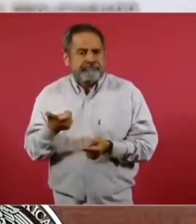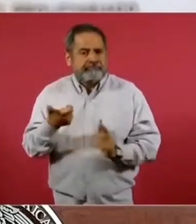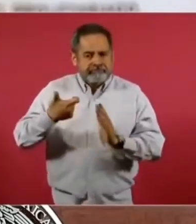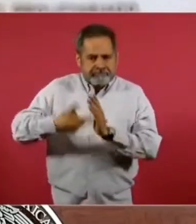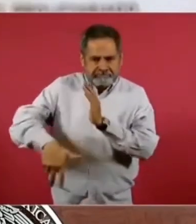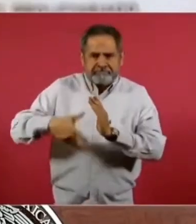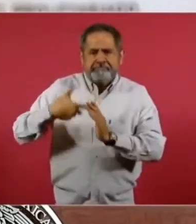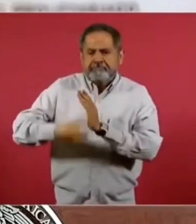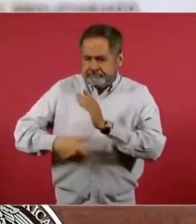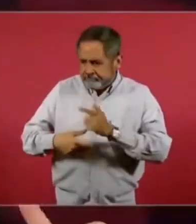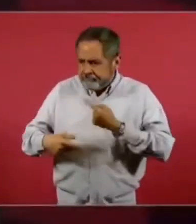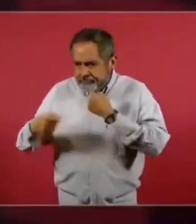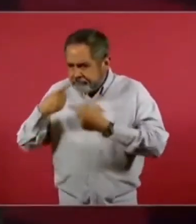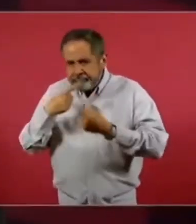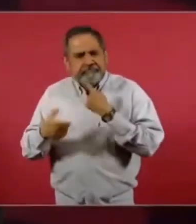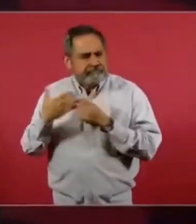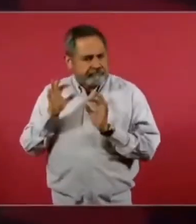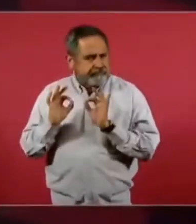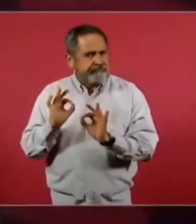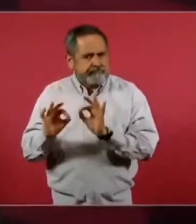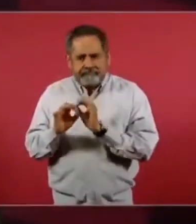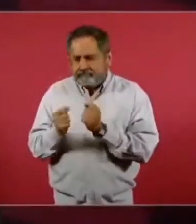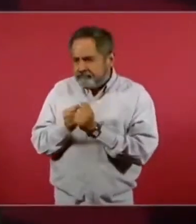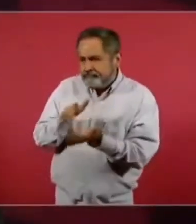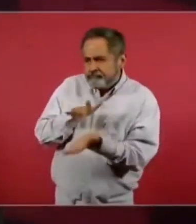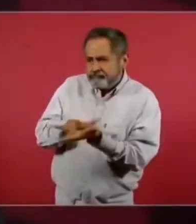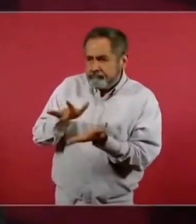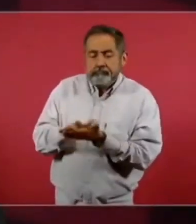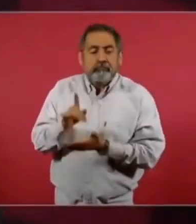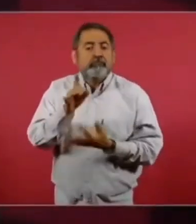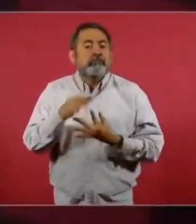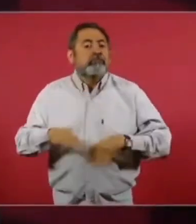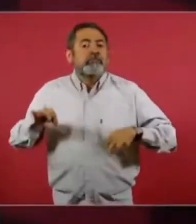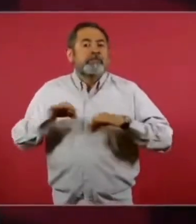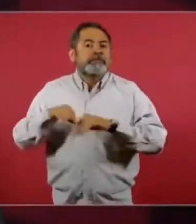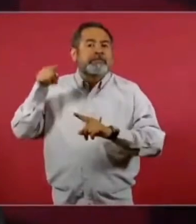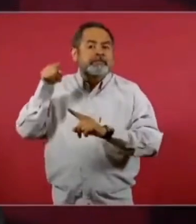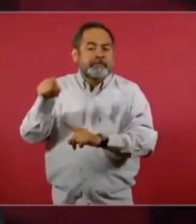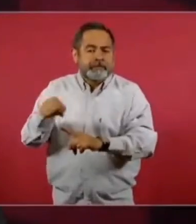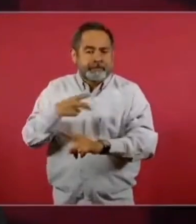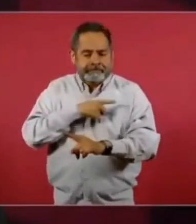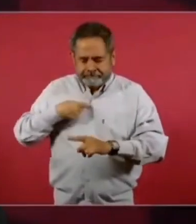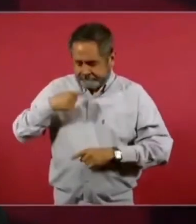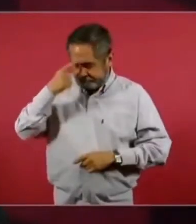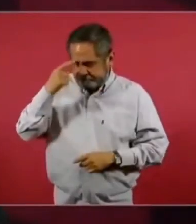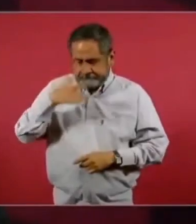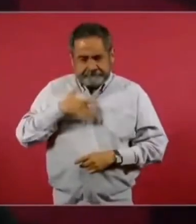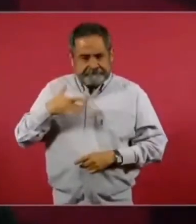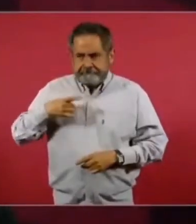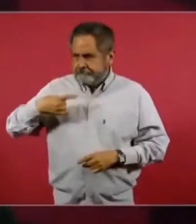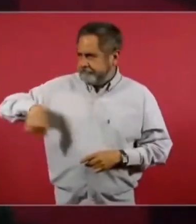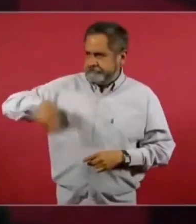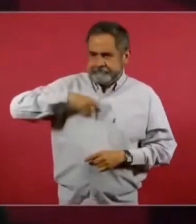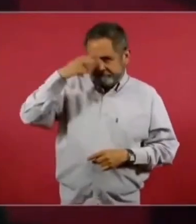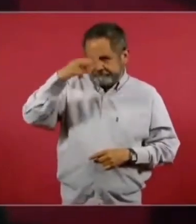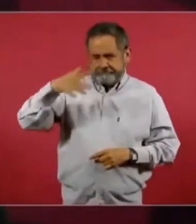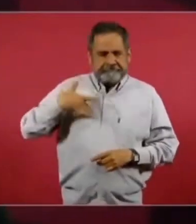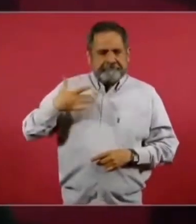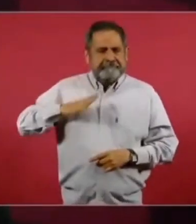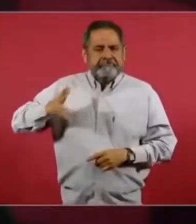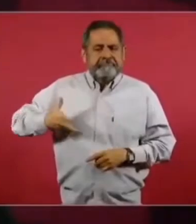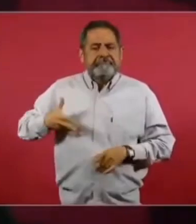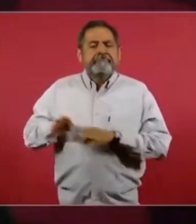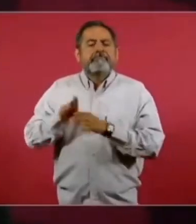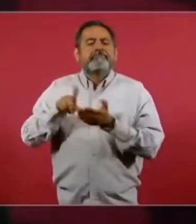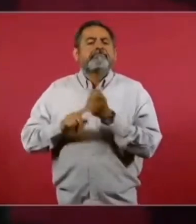combustibles baratos y de impulsar una cosa muy importante y por la que nos debemos sentir muy orgullosos sobre